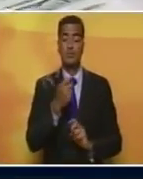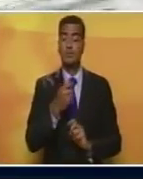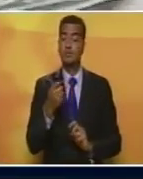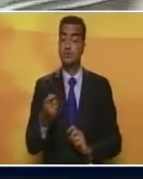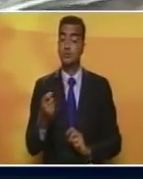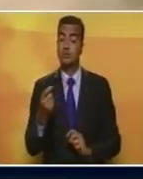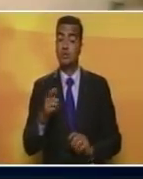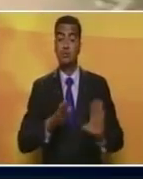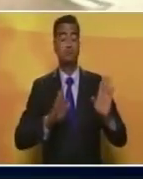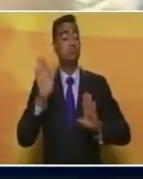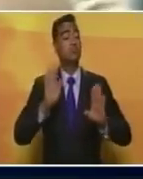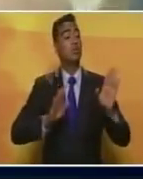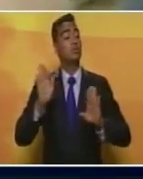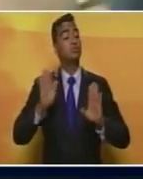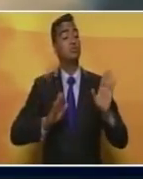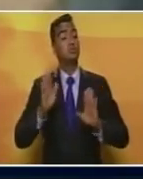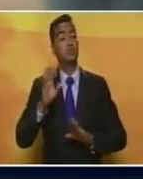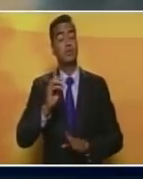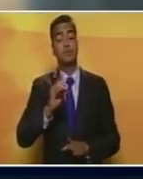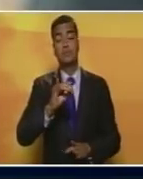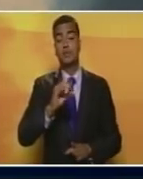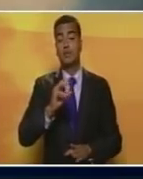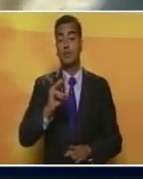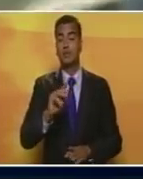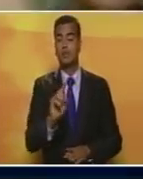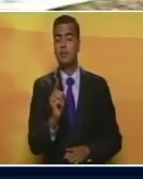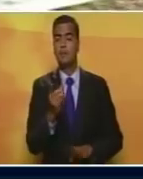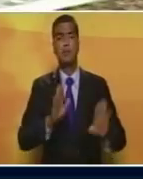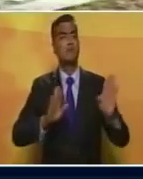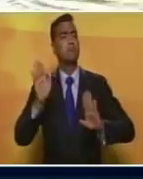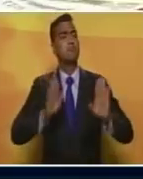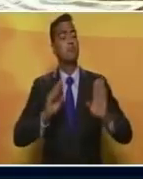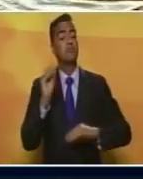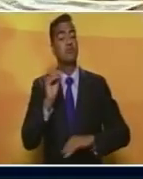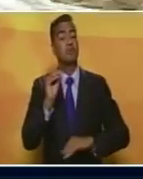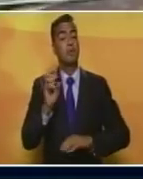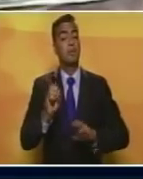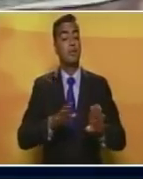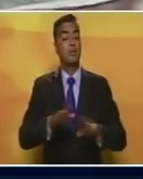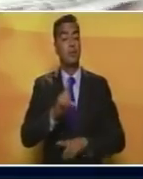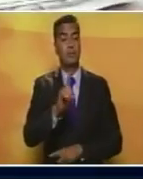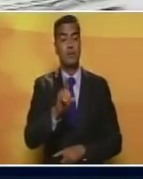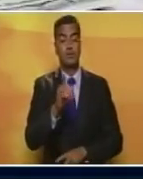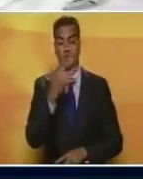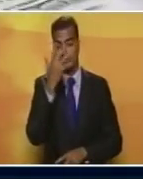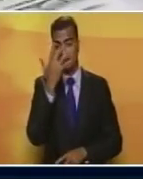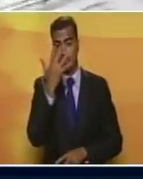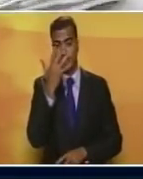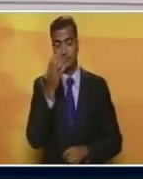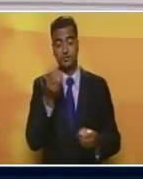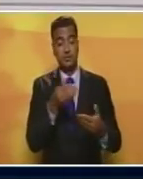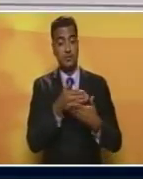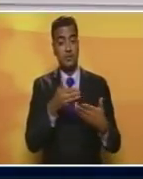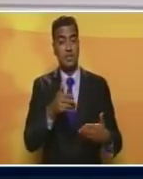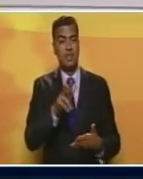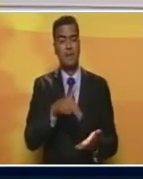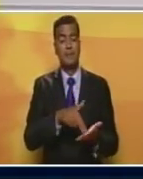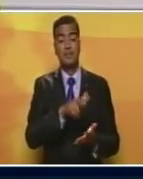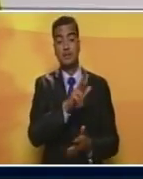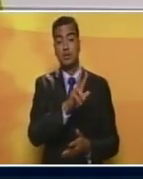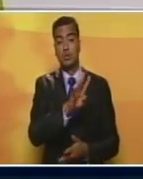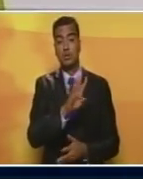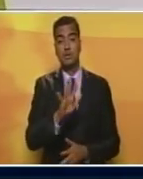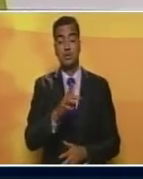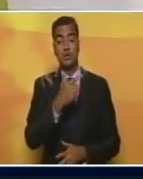del sistema de subastas DICOM. El convenio publicado en Gaceta Oficial establece que las operaciones de liquidación de moneda extranjera del